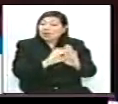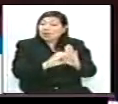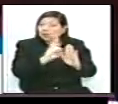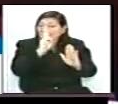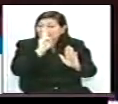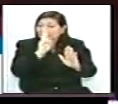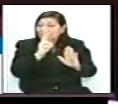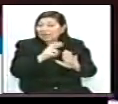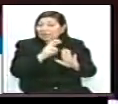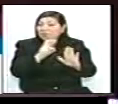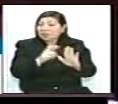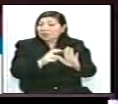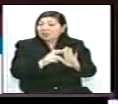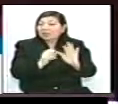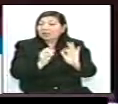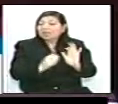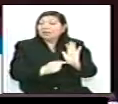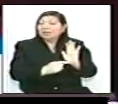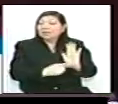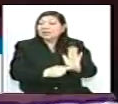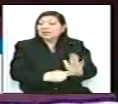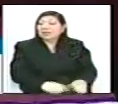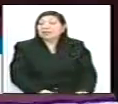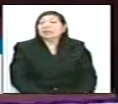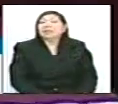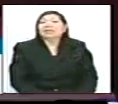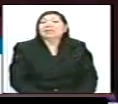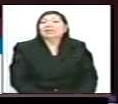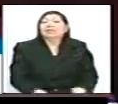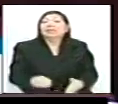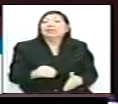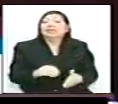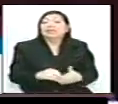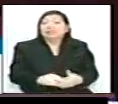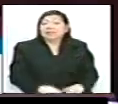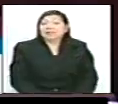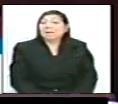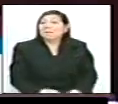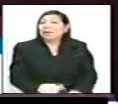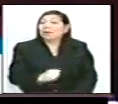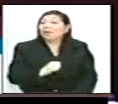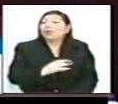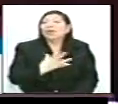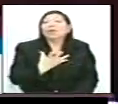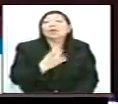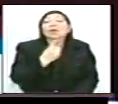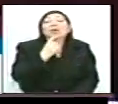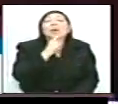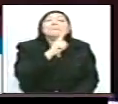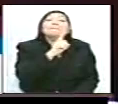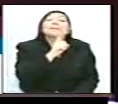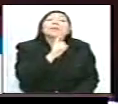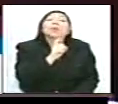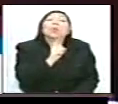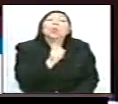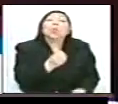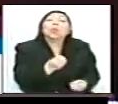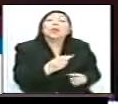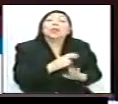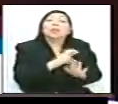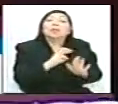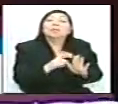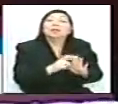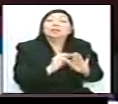respecto a los proyectos que nos presenta el Ejecutivo se está cumpliendo, señora presidenta, porque yo le quiero preguntar a usted cuántos proyectos